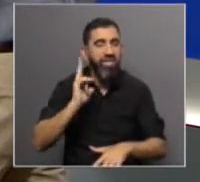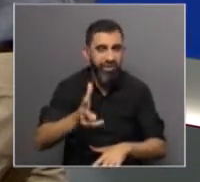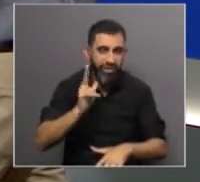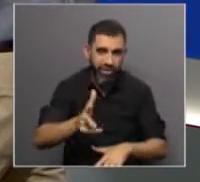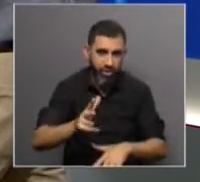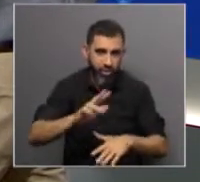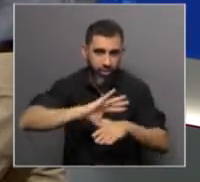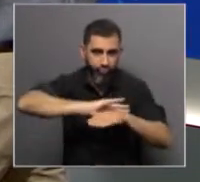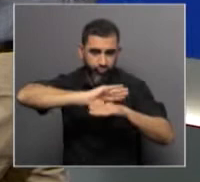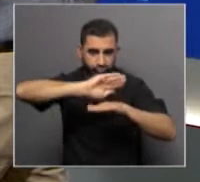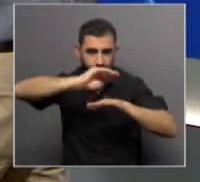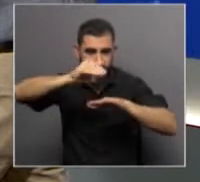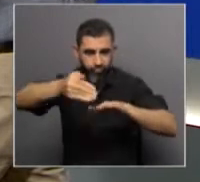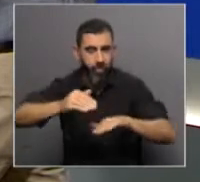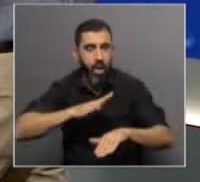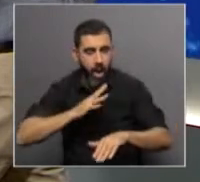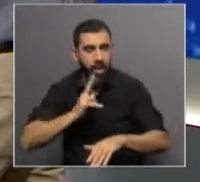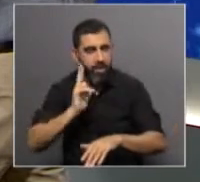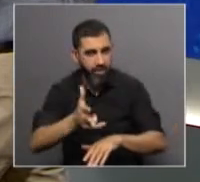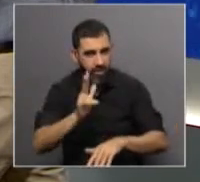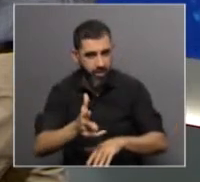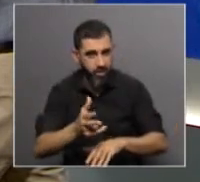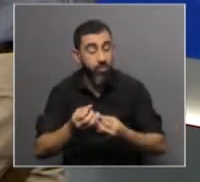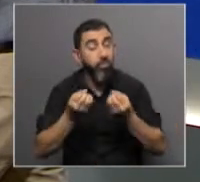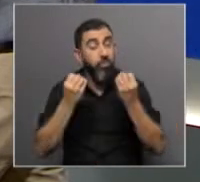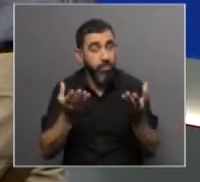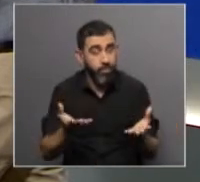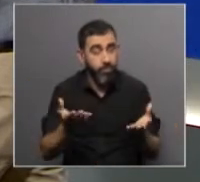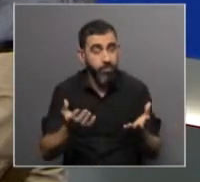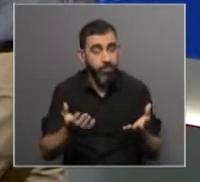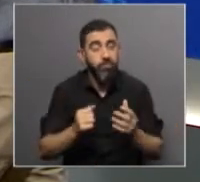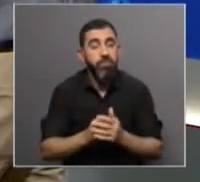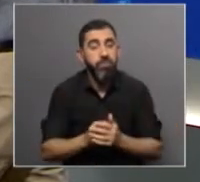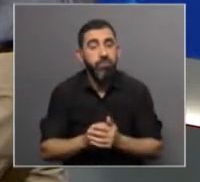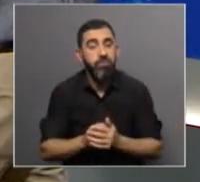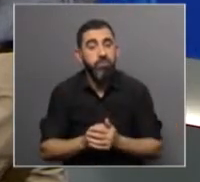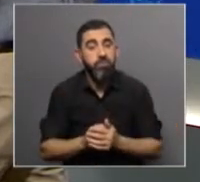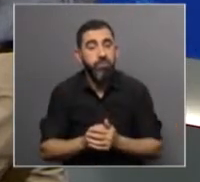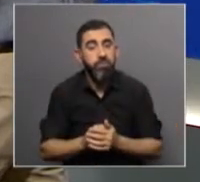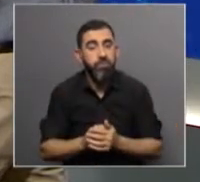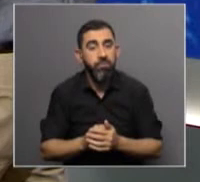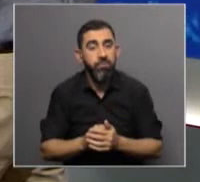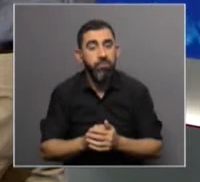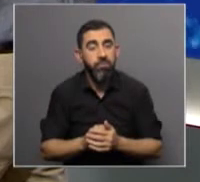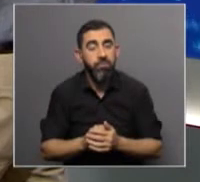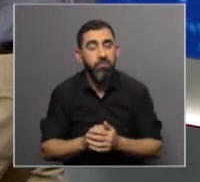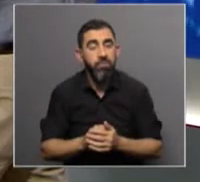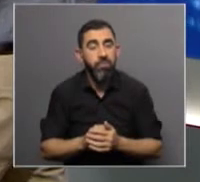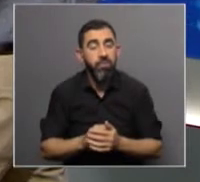los continentes, porque eso era un episodio que llamamos